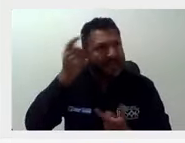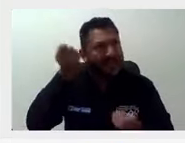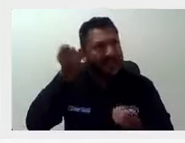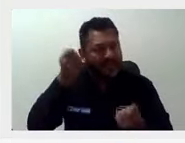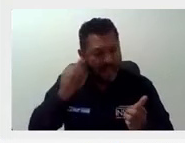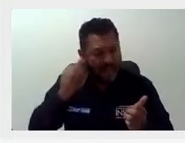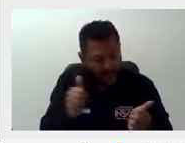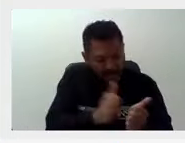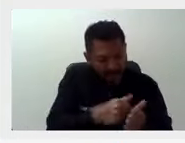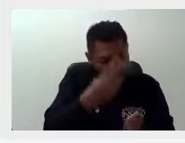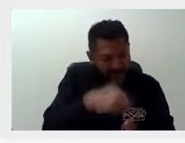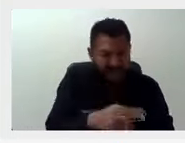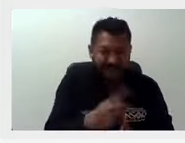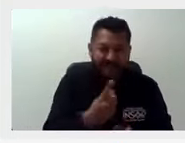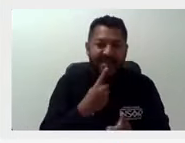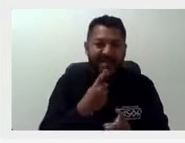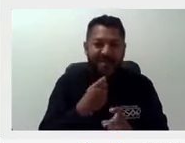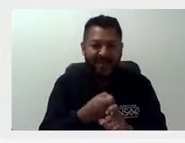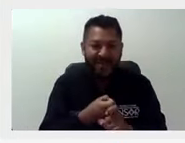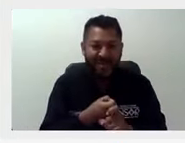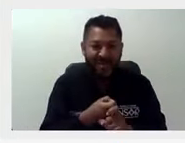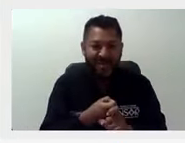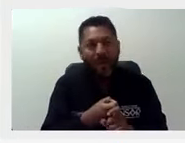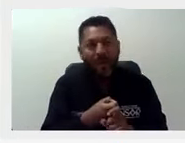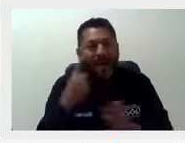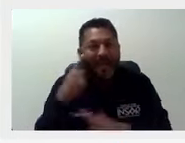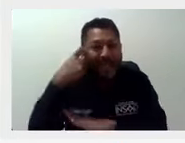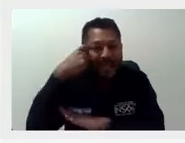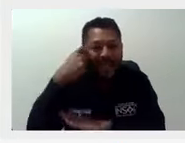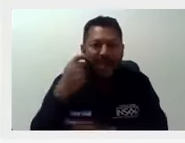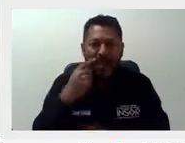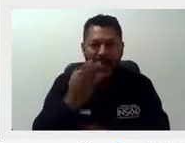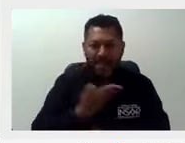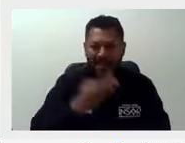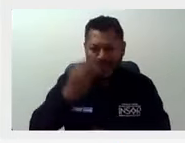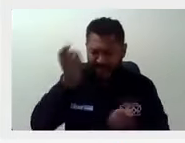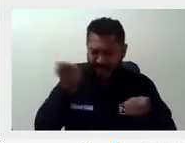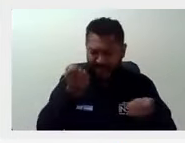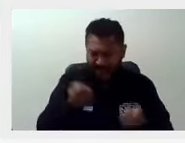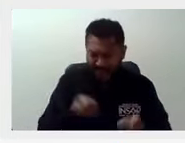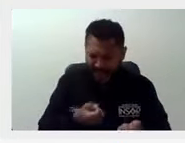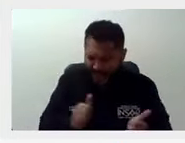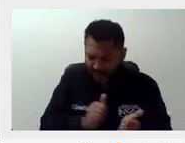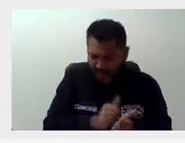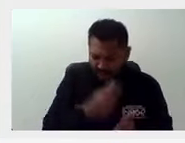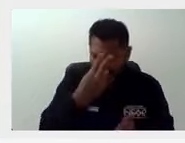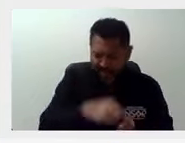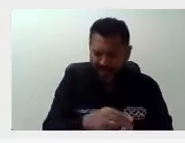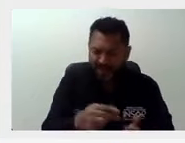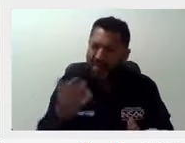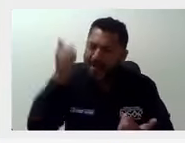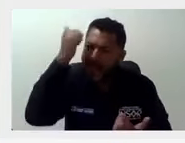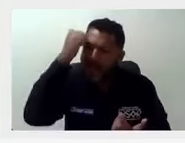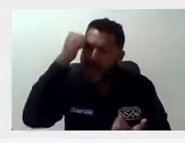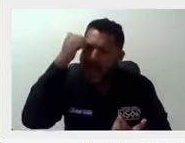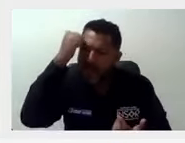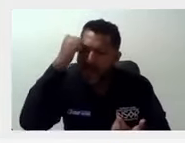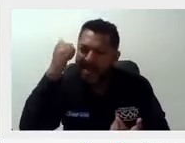muy complicado o ha sido todo un reto. Entonces, precisamente la primera pregunta tiene que ver con esto y va dirigida a Mónica y